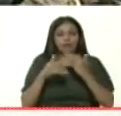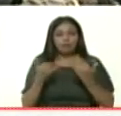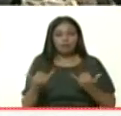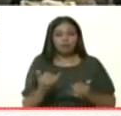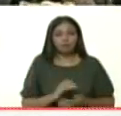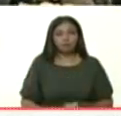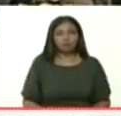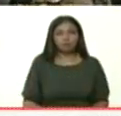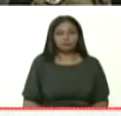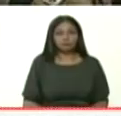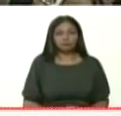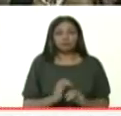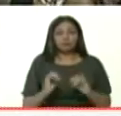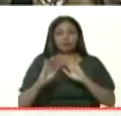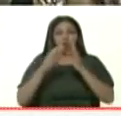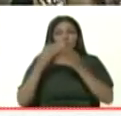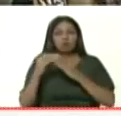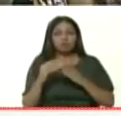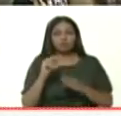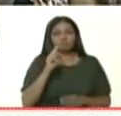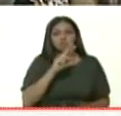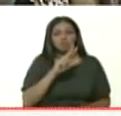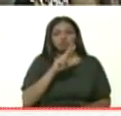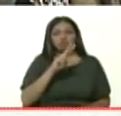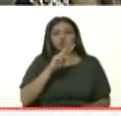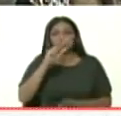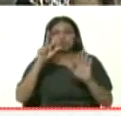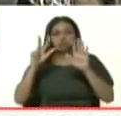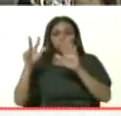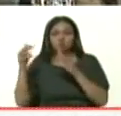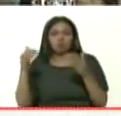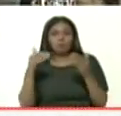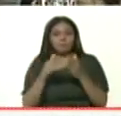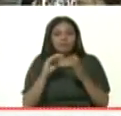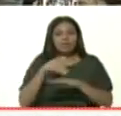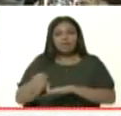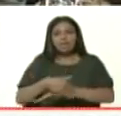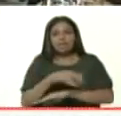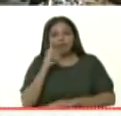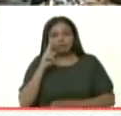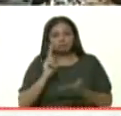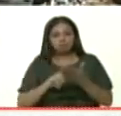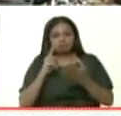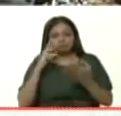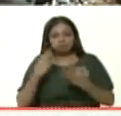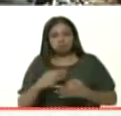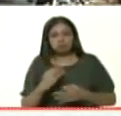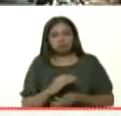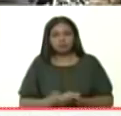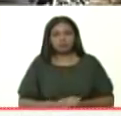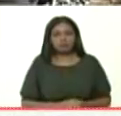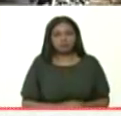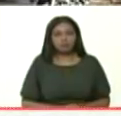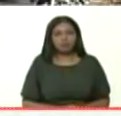y de las comunidades 288.000 calles reconocidas.